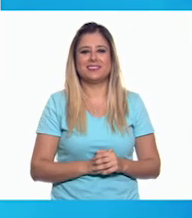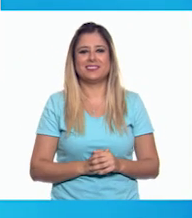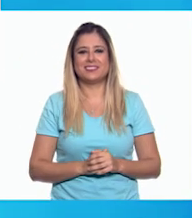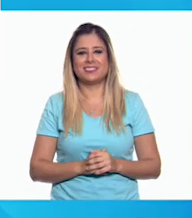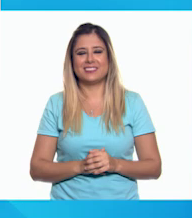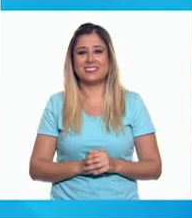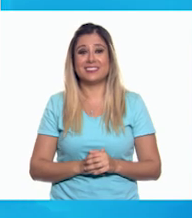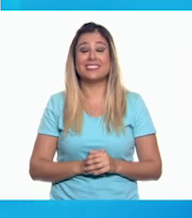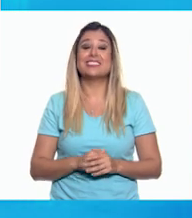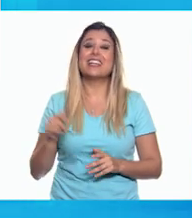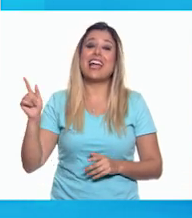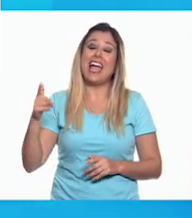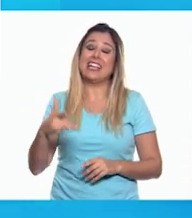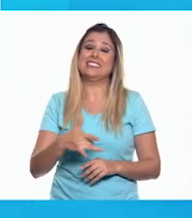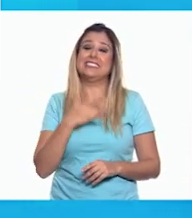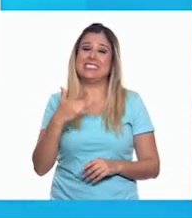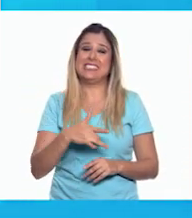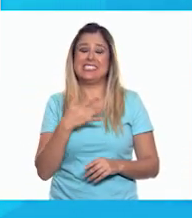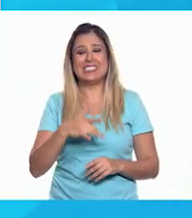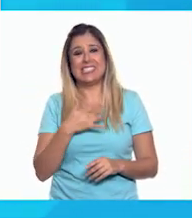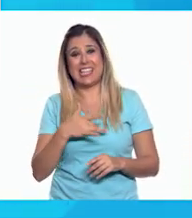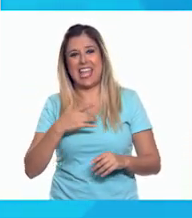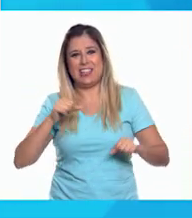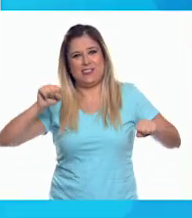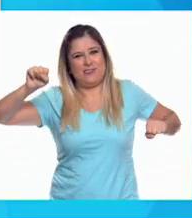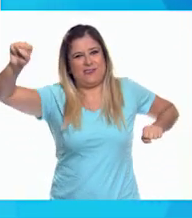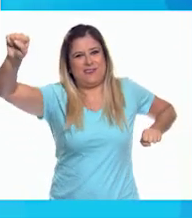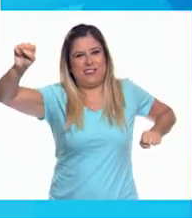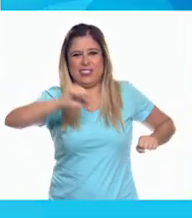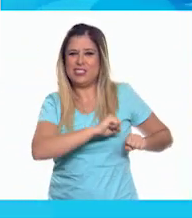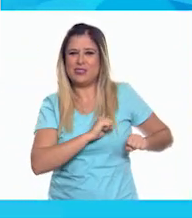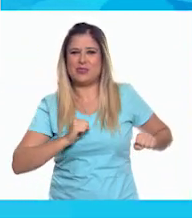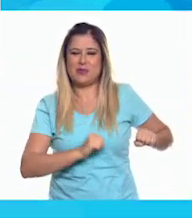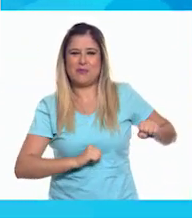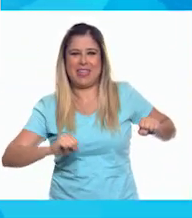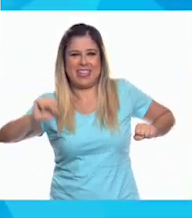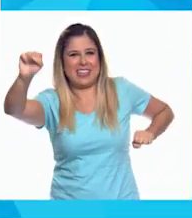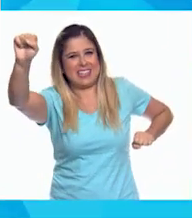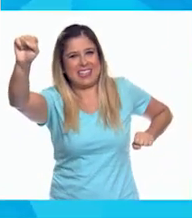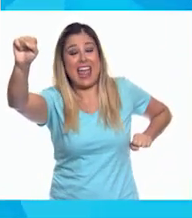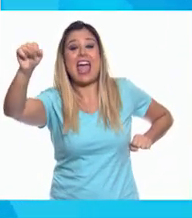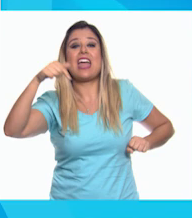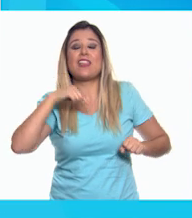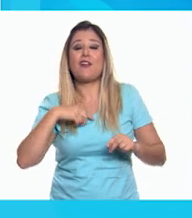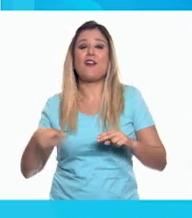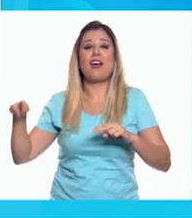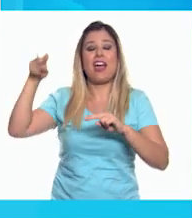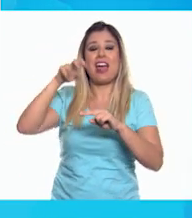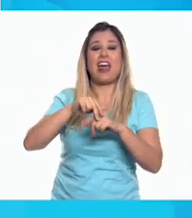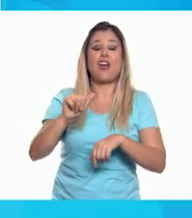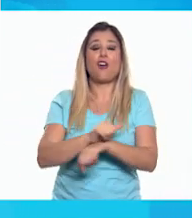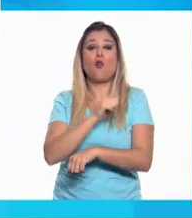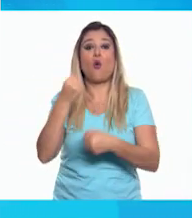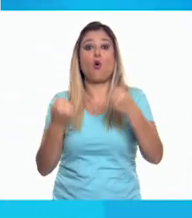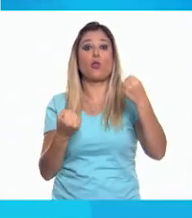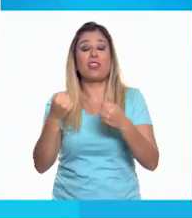Hola. Ahí me sentía un poquito como un superhéroe y entonces estaba arriba del carro de mi